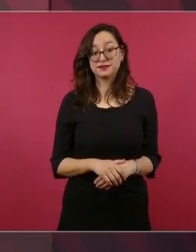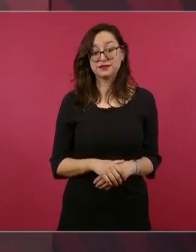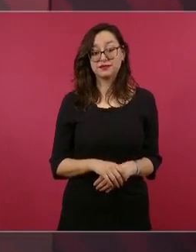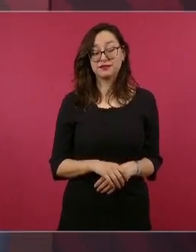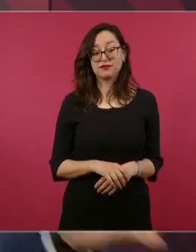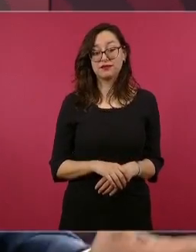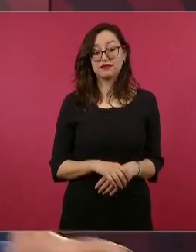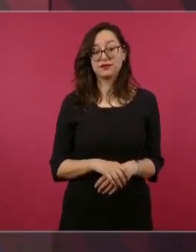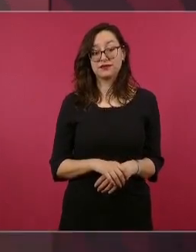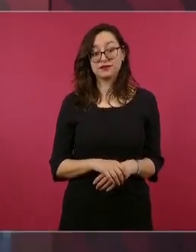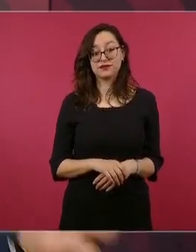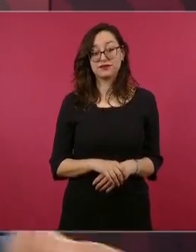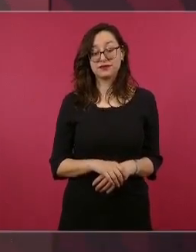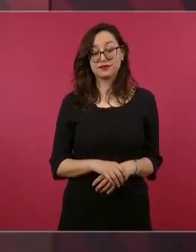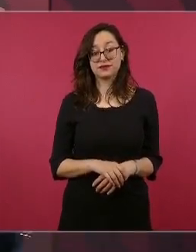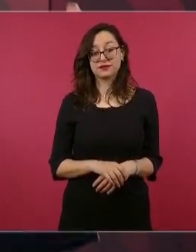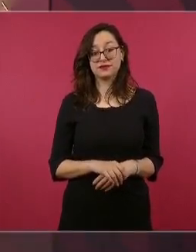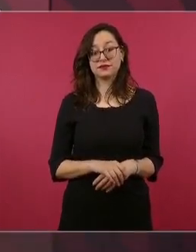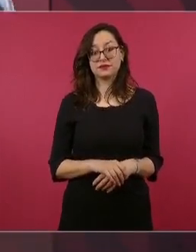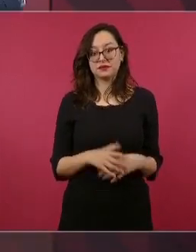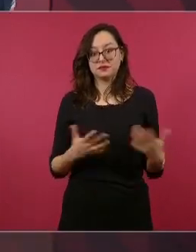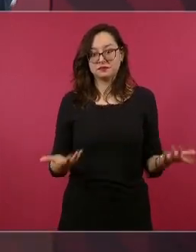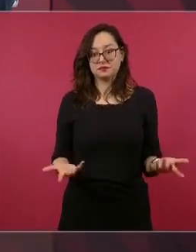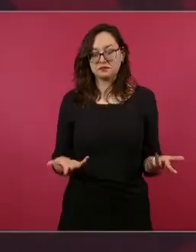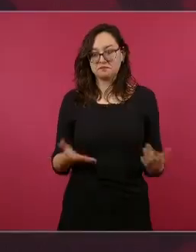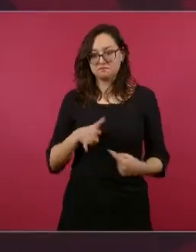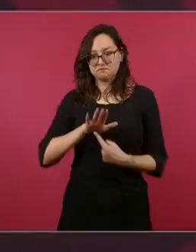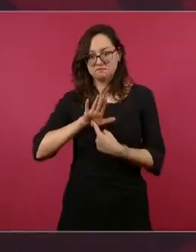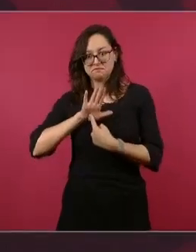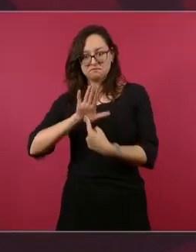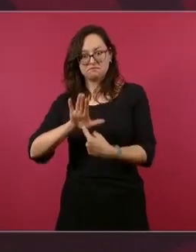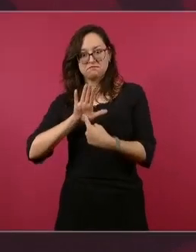cuando se habla de estos temas